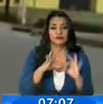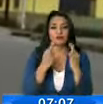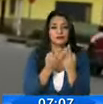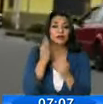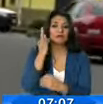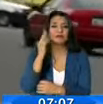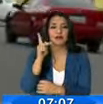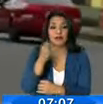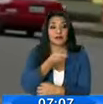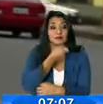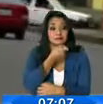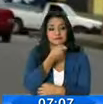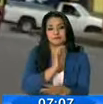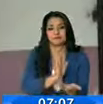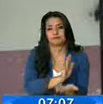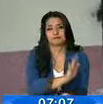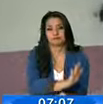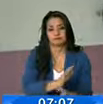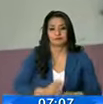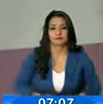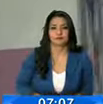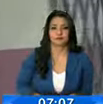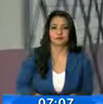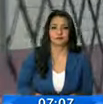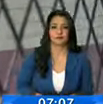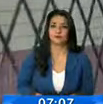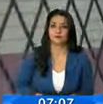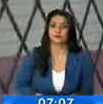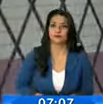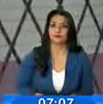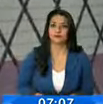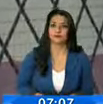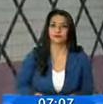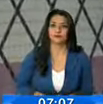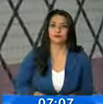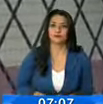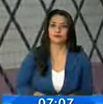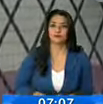pronunciarse. Desde Santo Domingo de los Áchilas, informó Gisela Moreira.